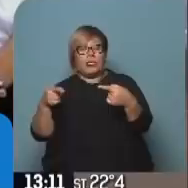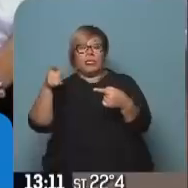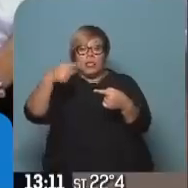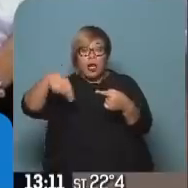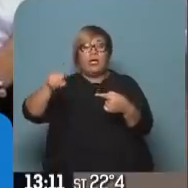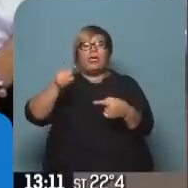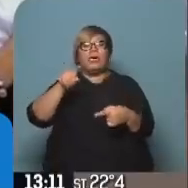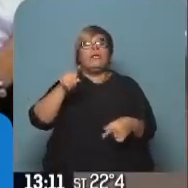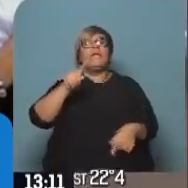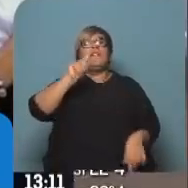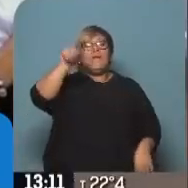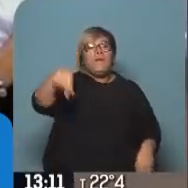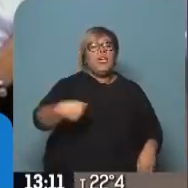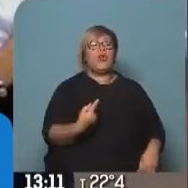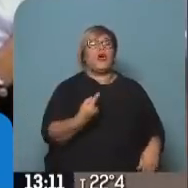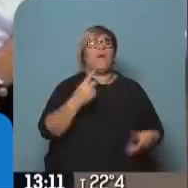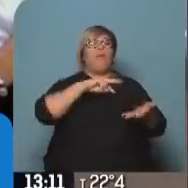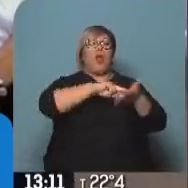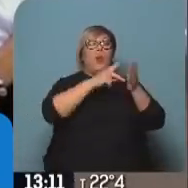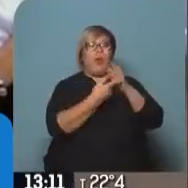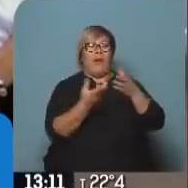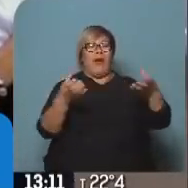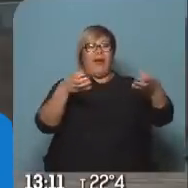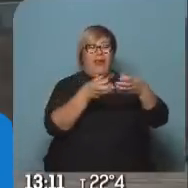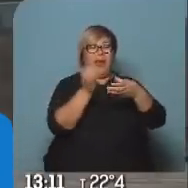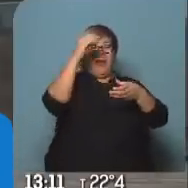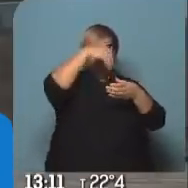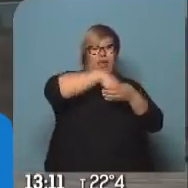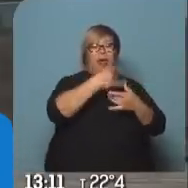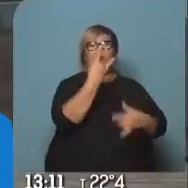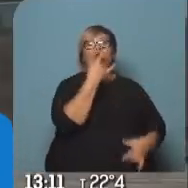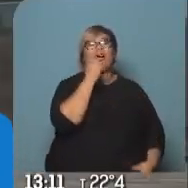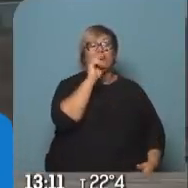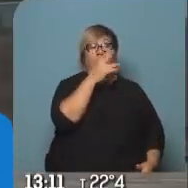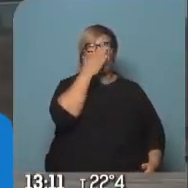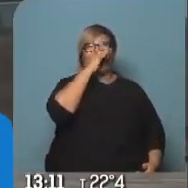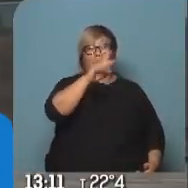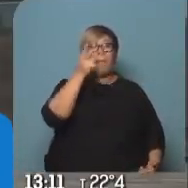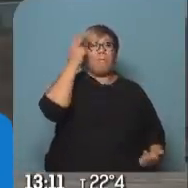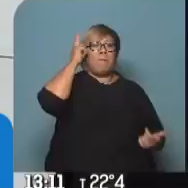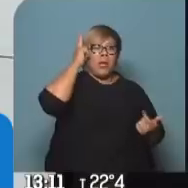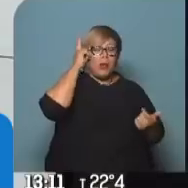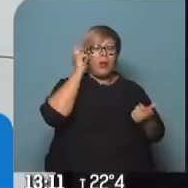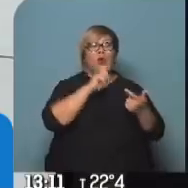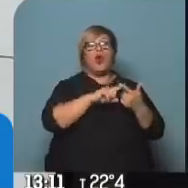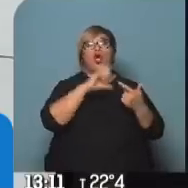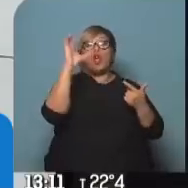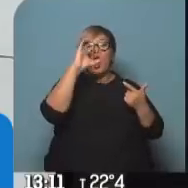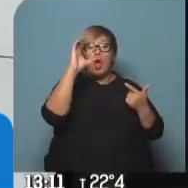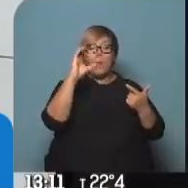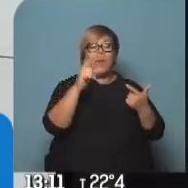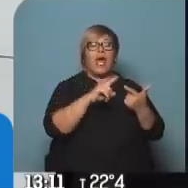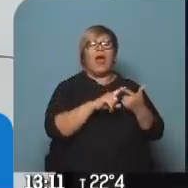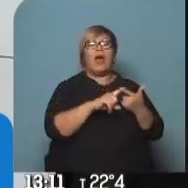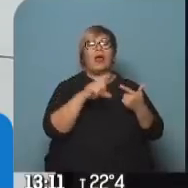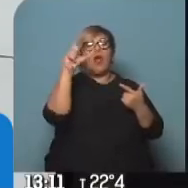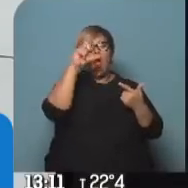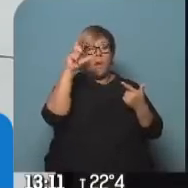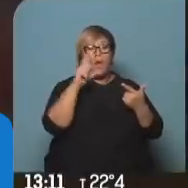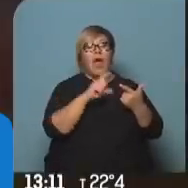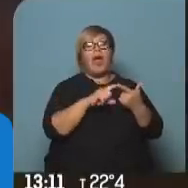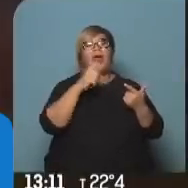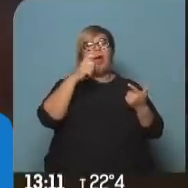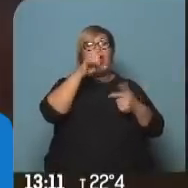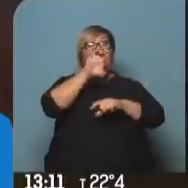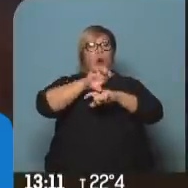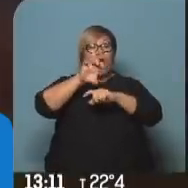finalmente hacen un quiebre mayor cuando Perú, Colombia y Ecuador dicen: ya no nos retiramos temporalmente como algunos del Grupo